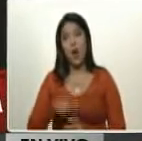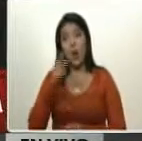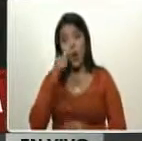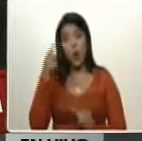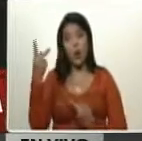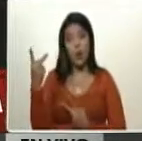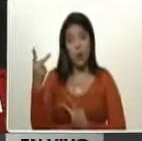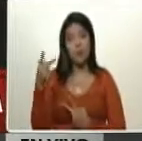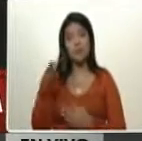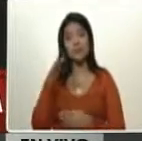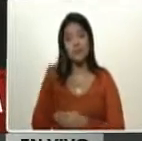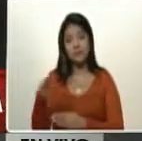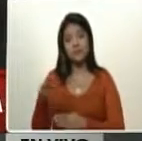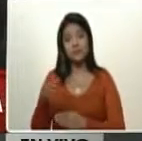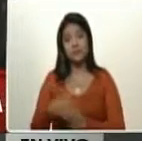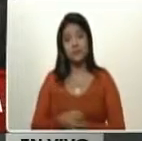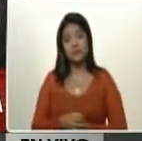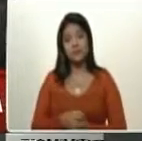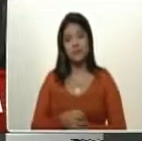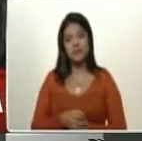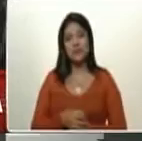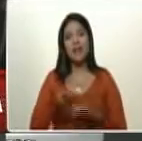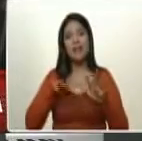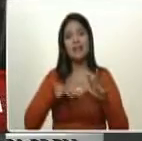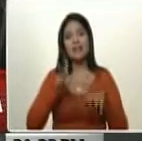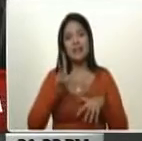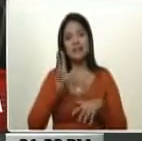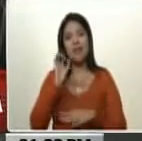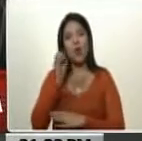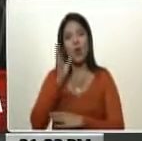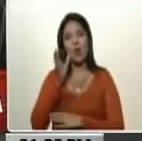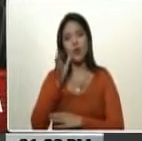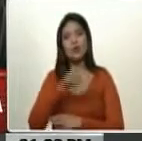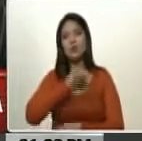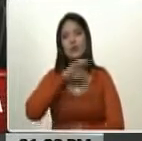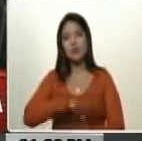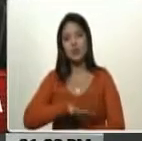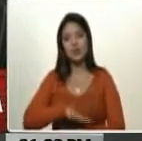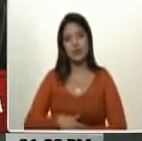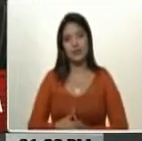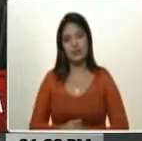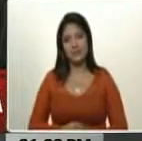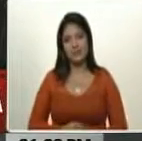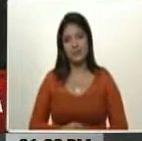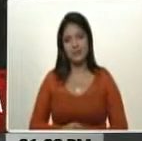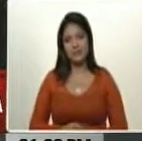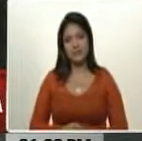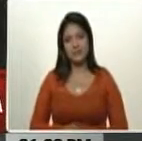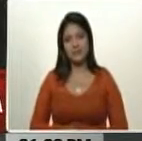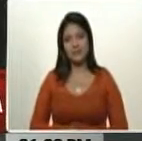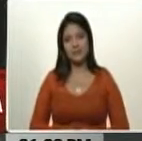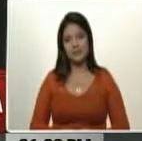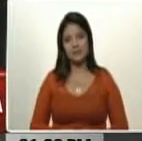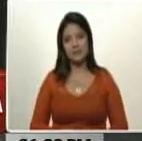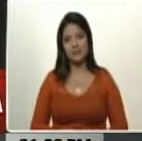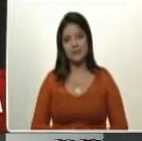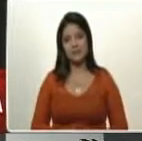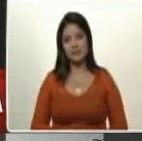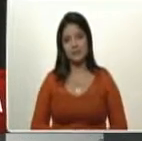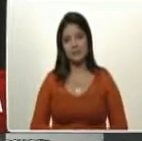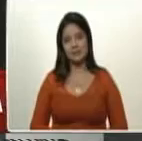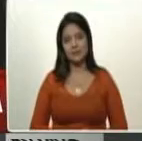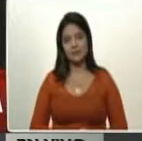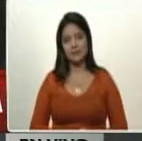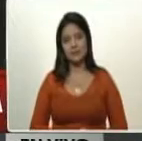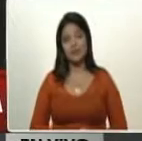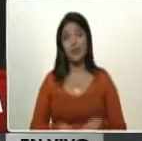en la instalación del 13º Congreso Nacional de Historia Regional y Local. Por allá hay algo fundamental, y es